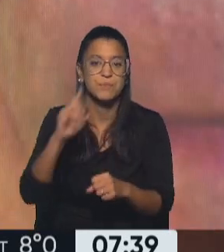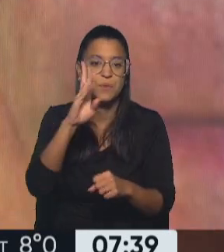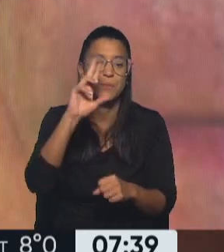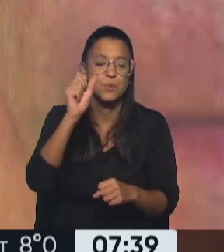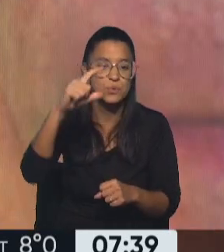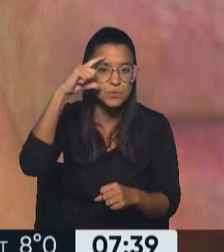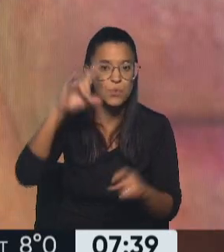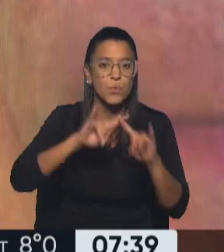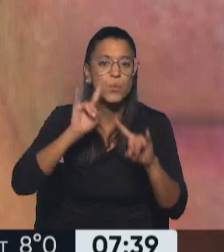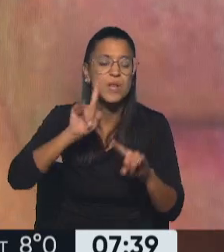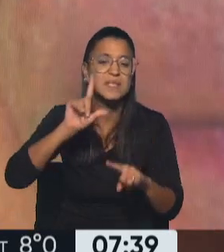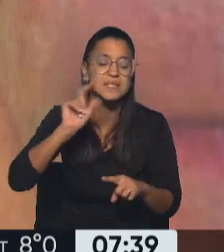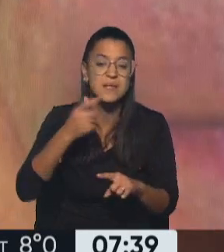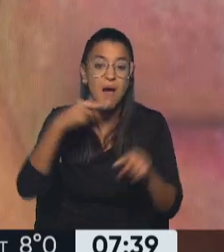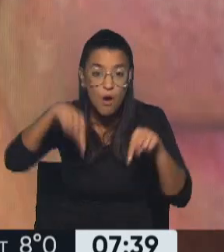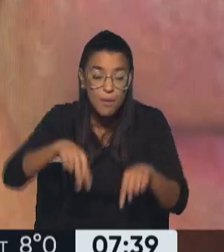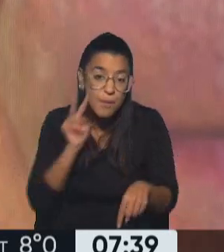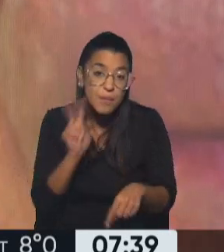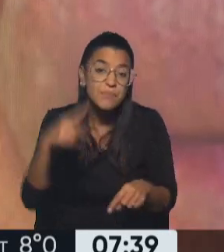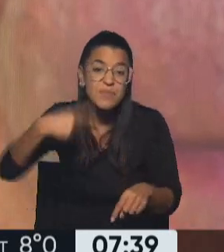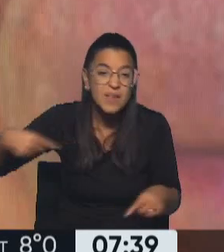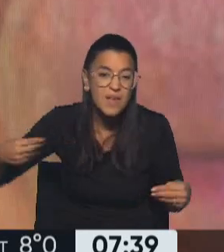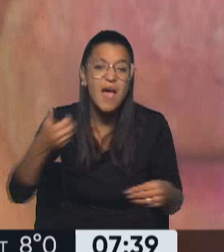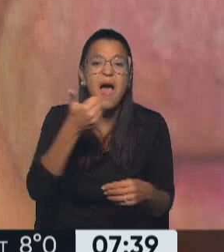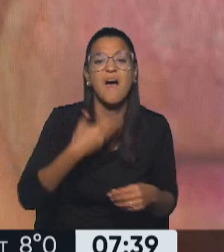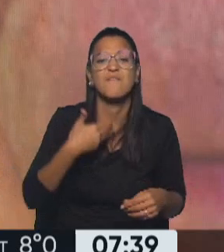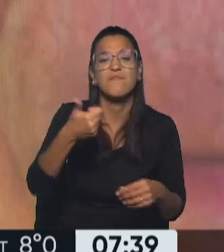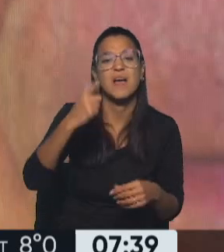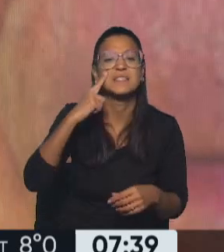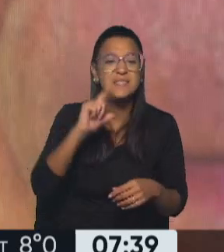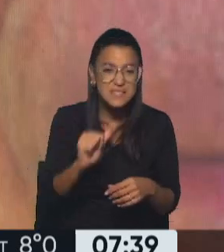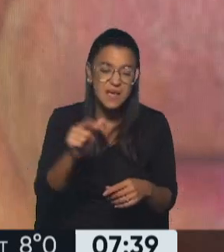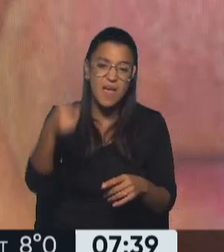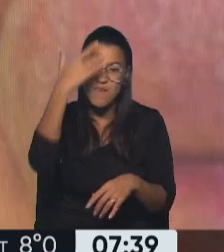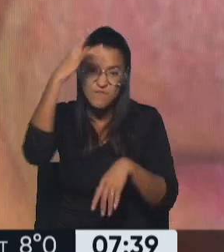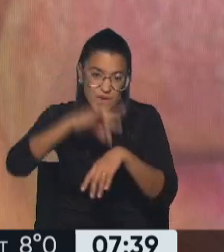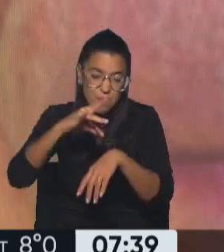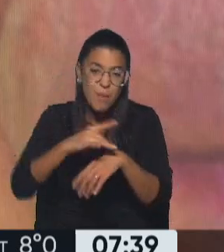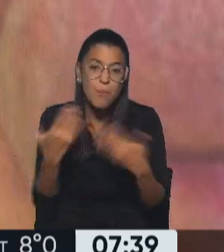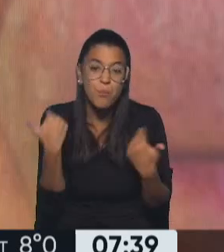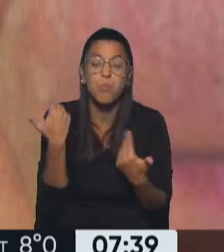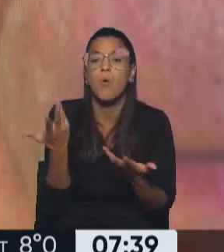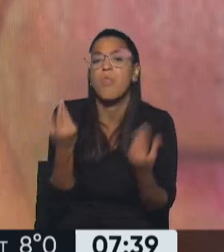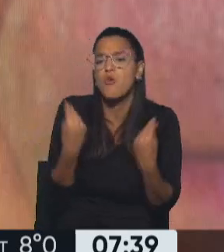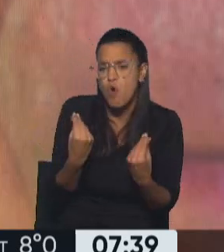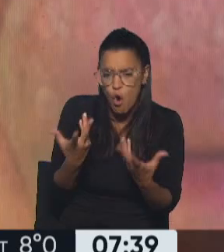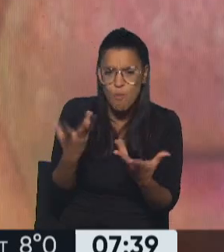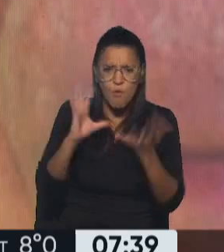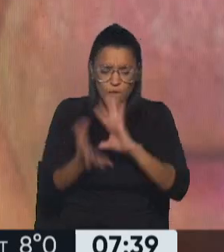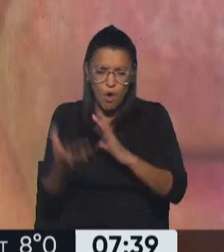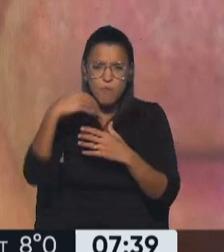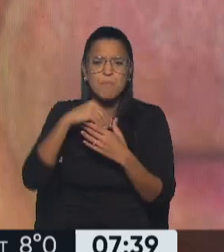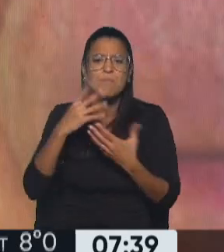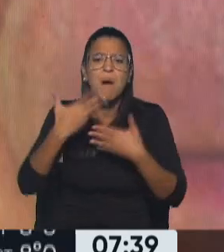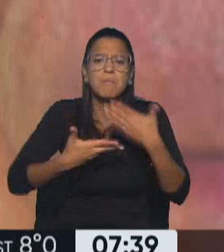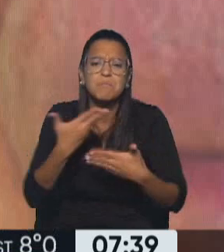Willis. Vemos con ustedes de qué se trata esto, qué es la afasia, es una enfermedad que se puede padecer, de qué manera, es un trastorno,